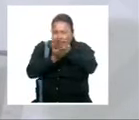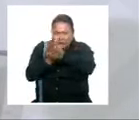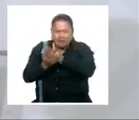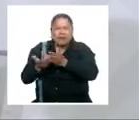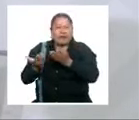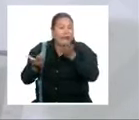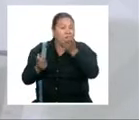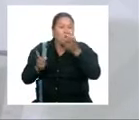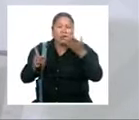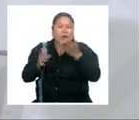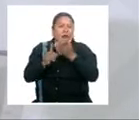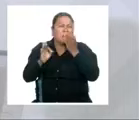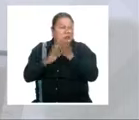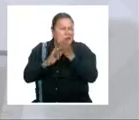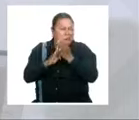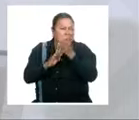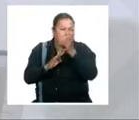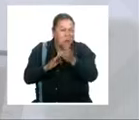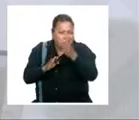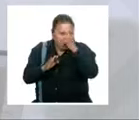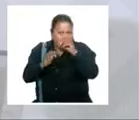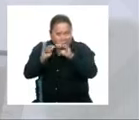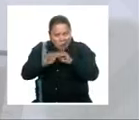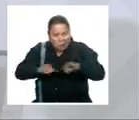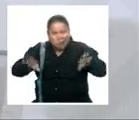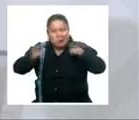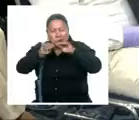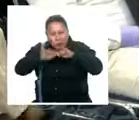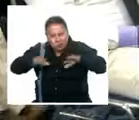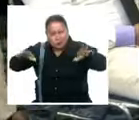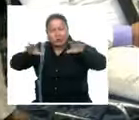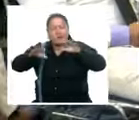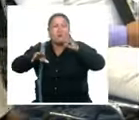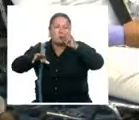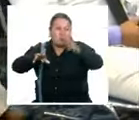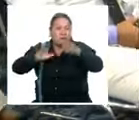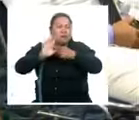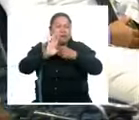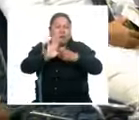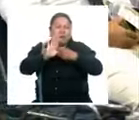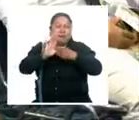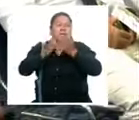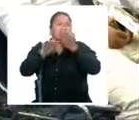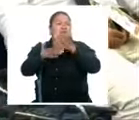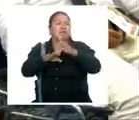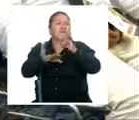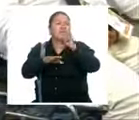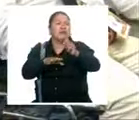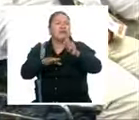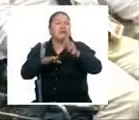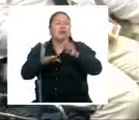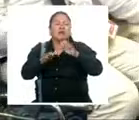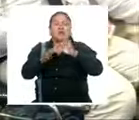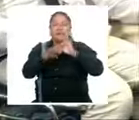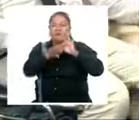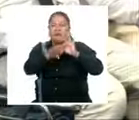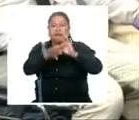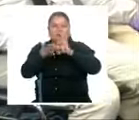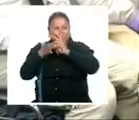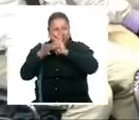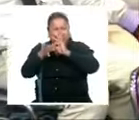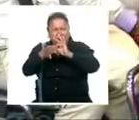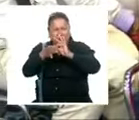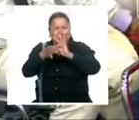Estamos enfocados ahorita en la promoción y también abocados en el tema de la conectividad, enfocados en el tema de